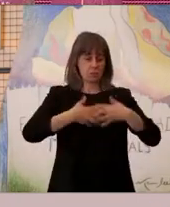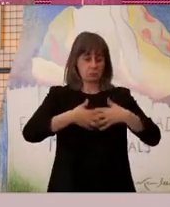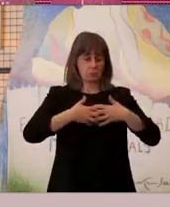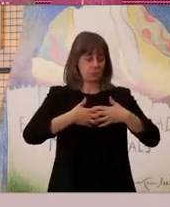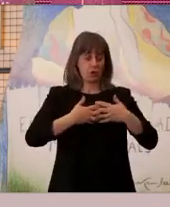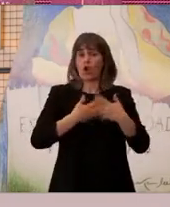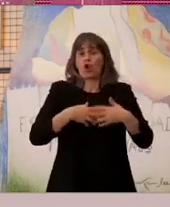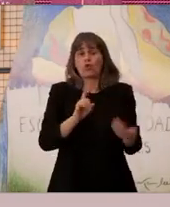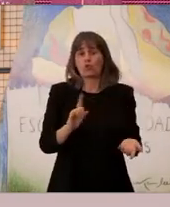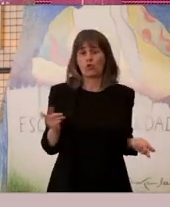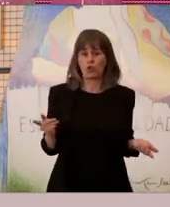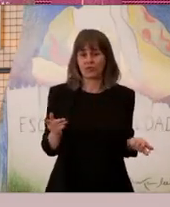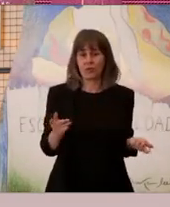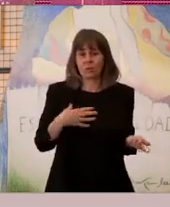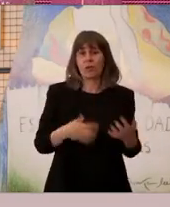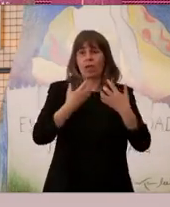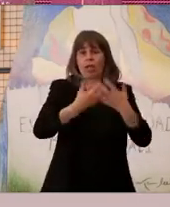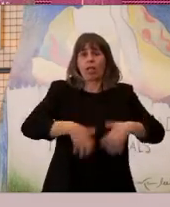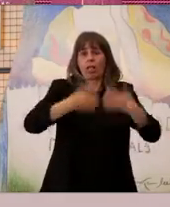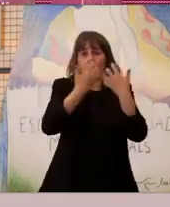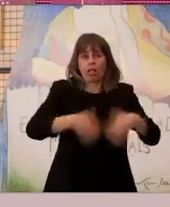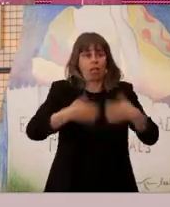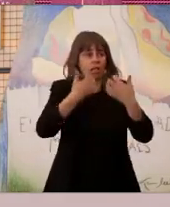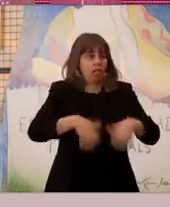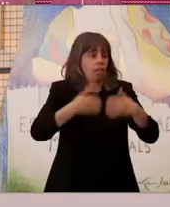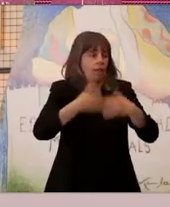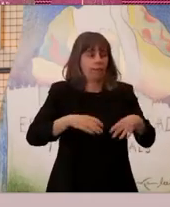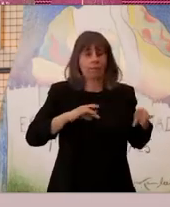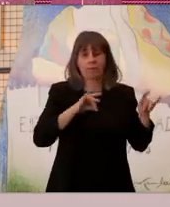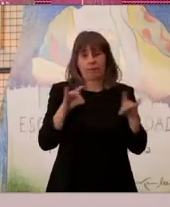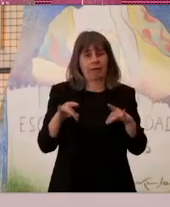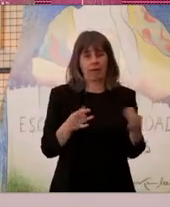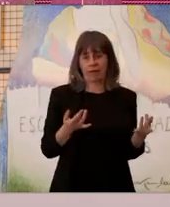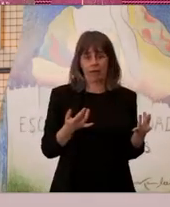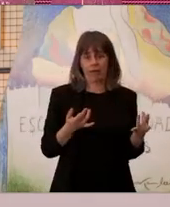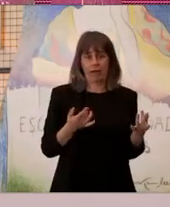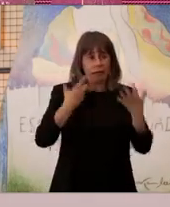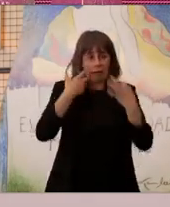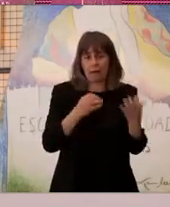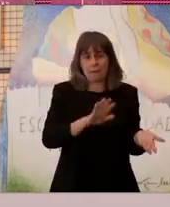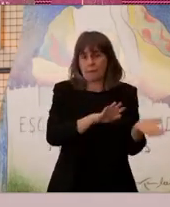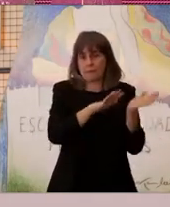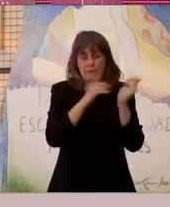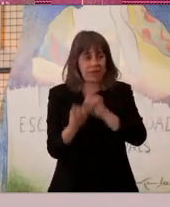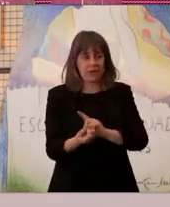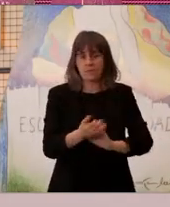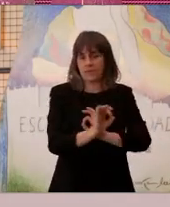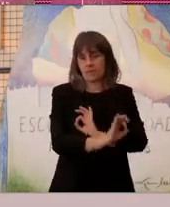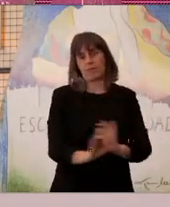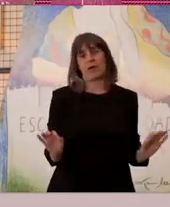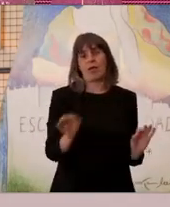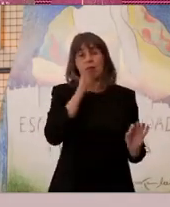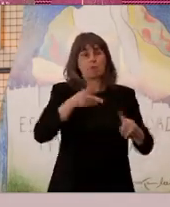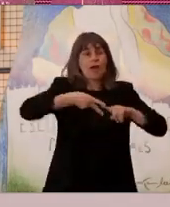hasta desgastarse sin haber hecho cambiar la realidad porque no no tiene los instrumentos para